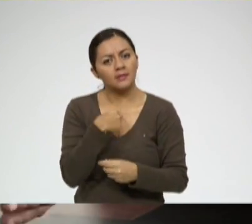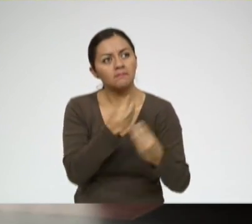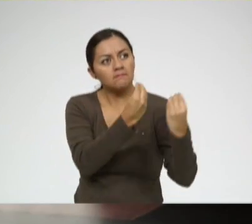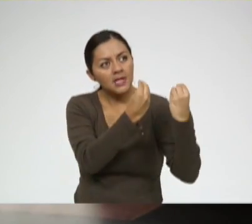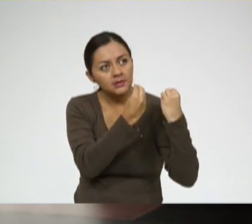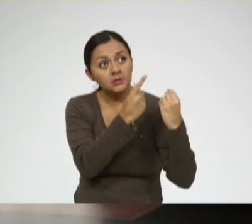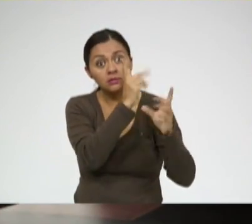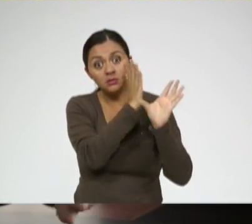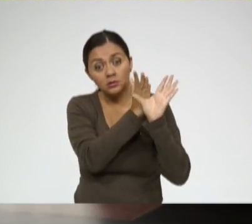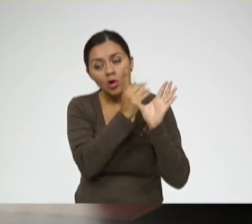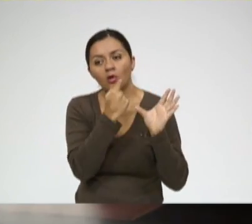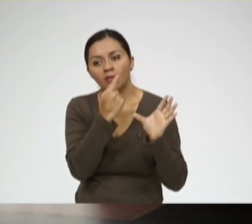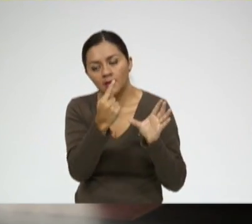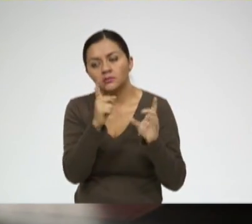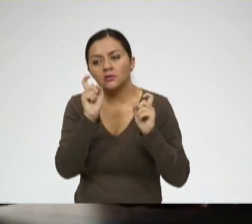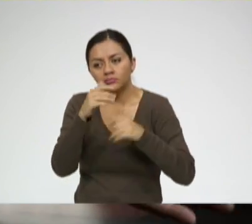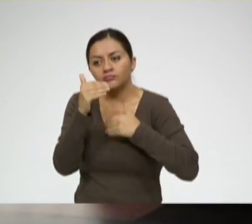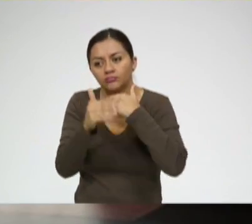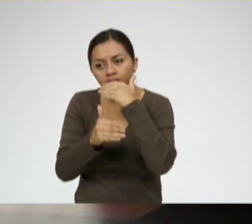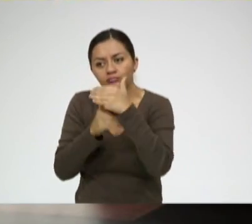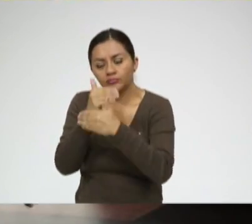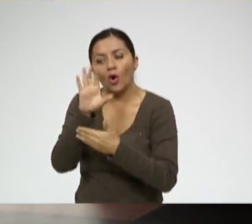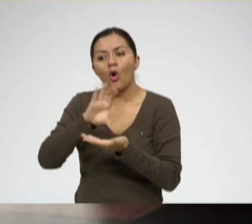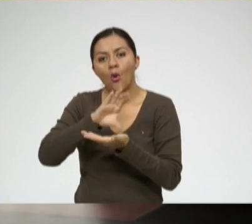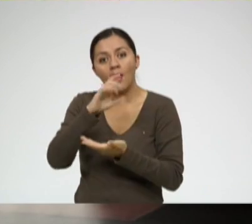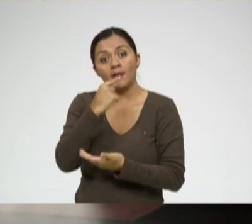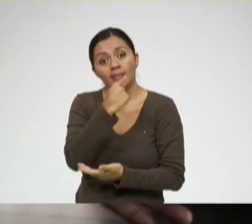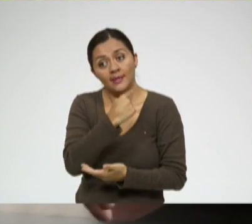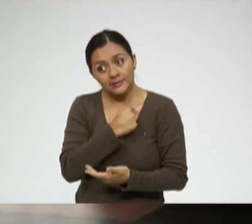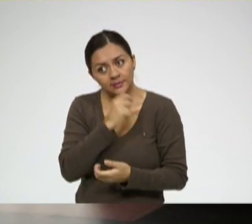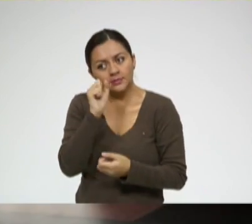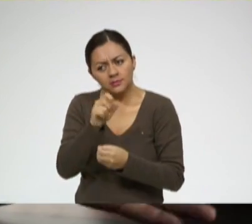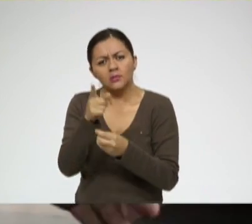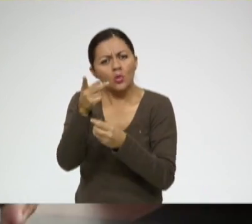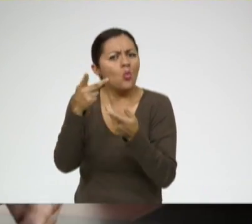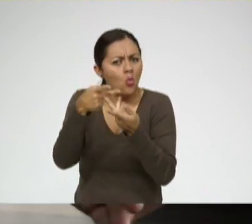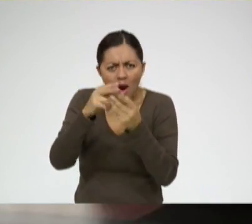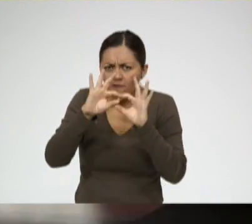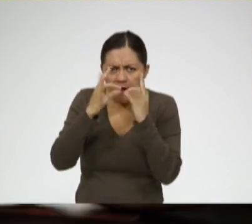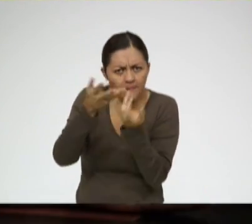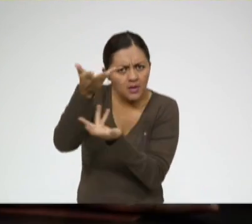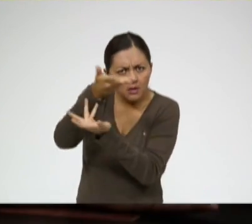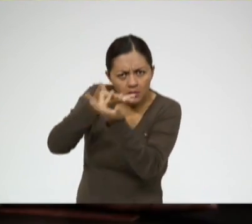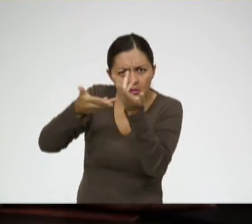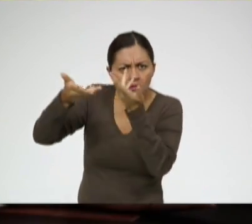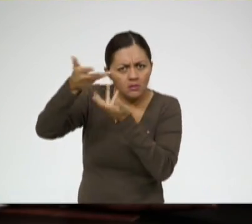estoy trabajando en eso con el colegio o con los psicólogos y mis compañeros, que esta es la